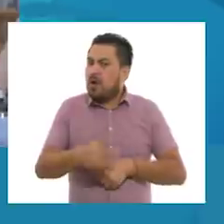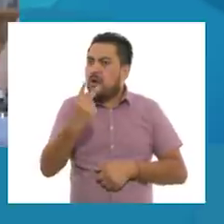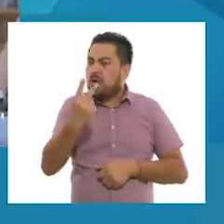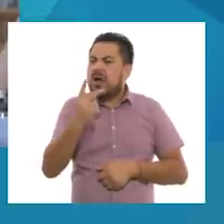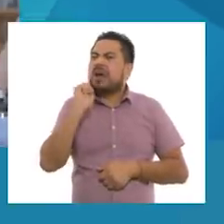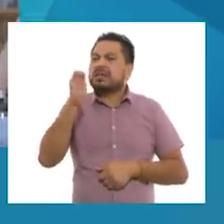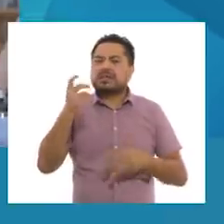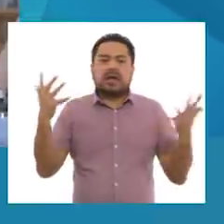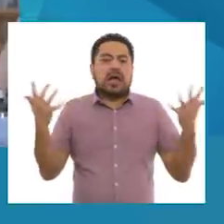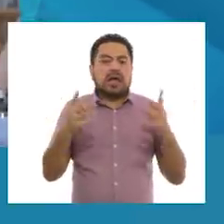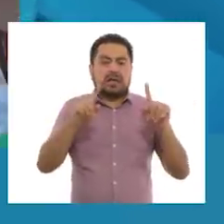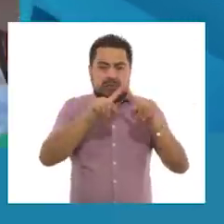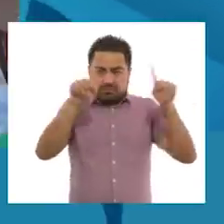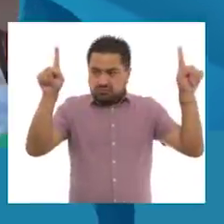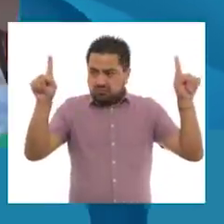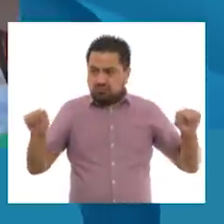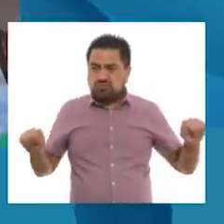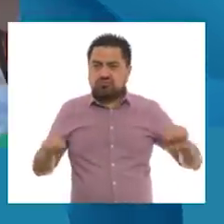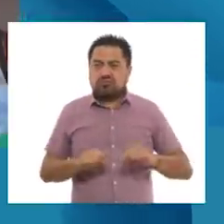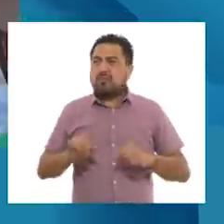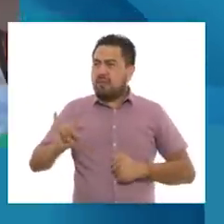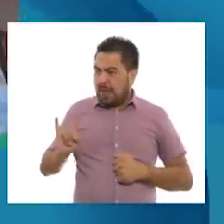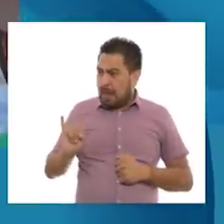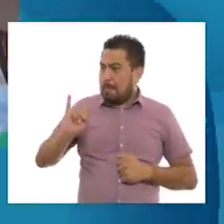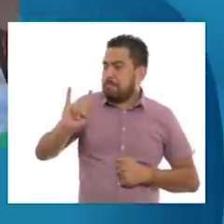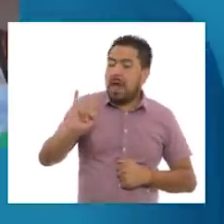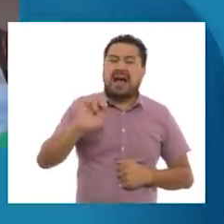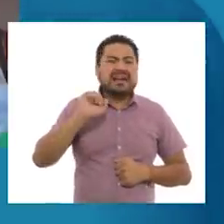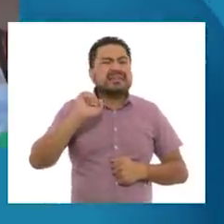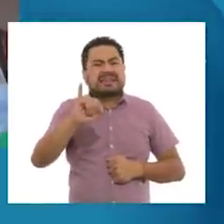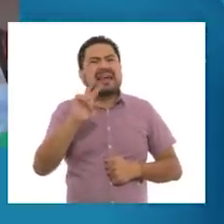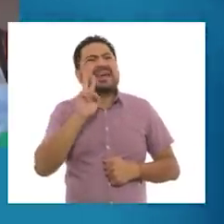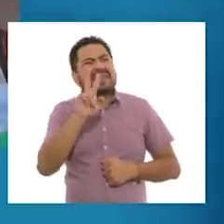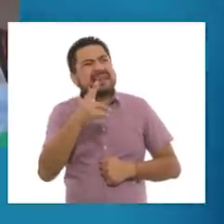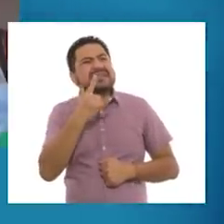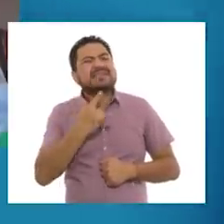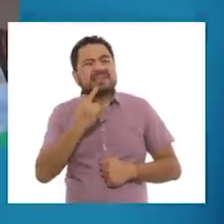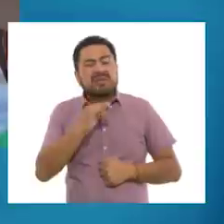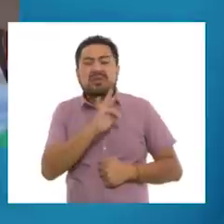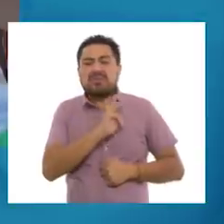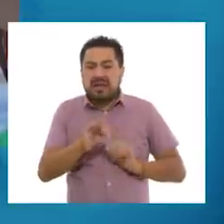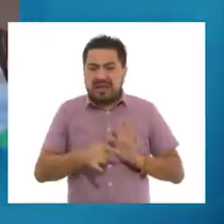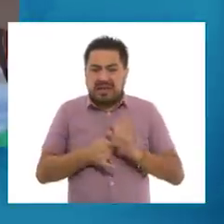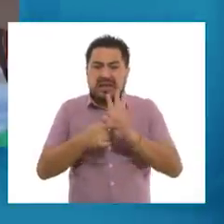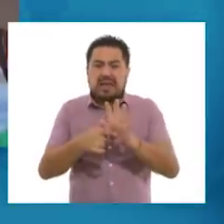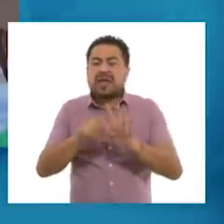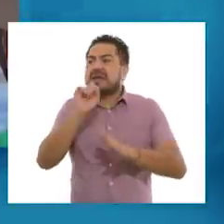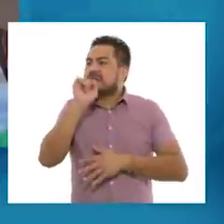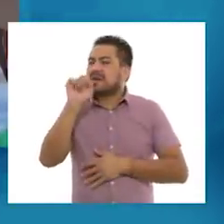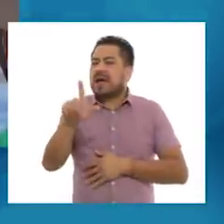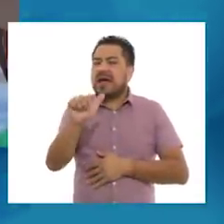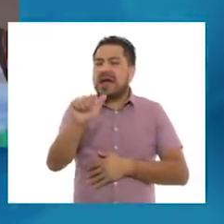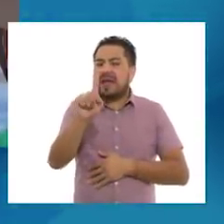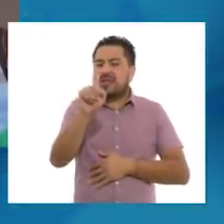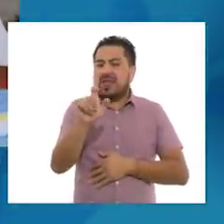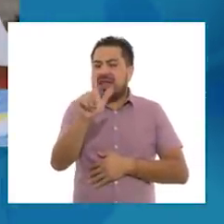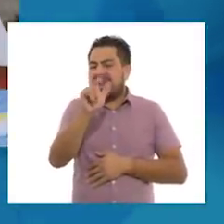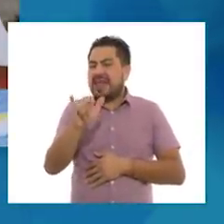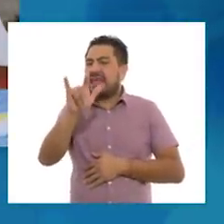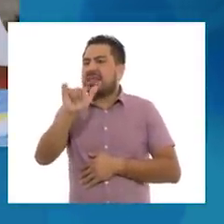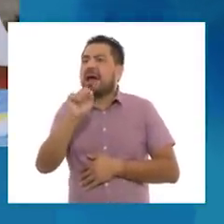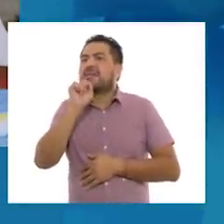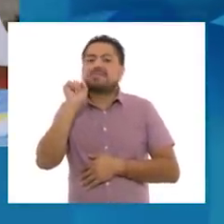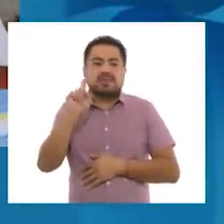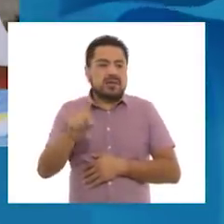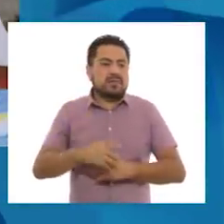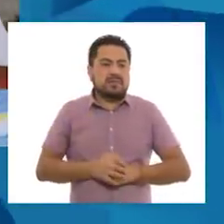era hacer un cartel, ¿verdad? ¡Ay, sí! ¡Quiero ver sus carteles! Adelita también quiere verlos todos.